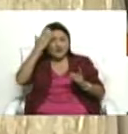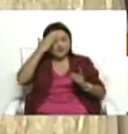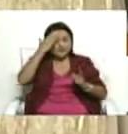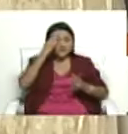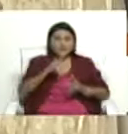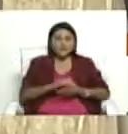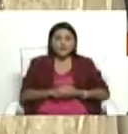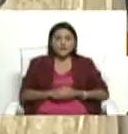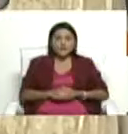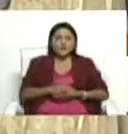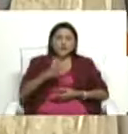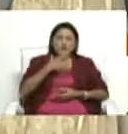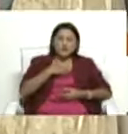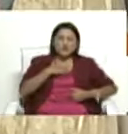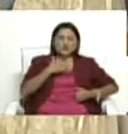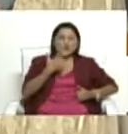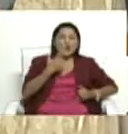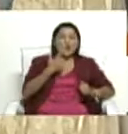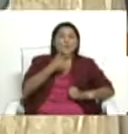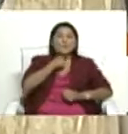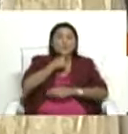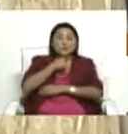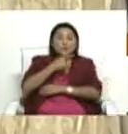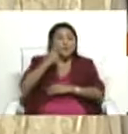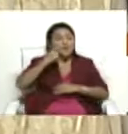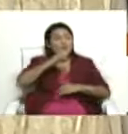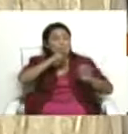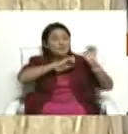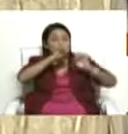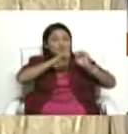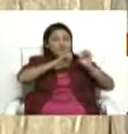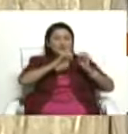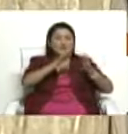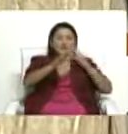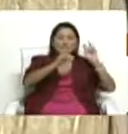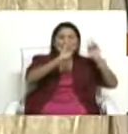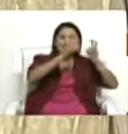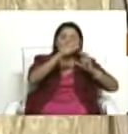entre mis hobbies se encuentra el análisis del tema electoral,